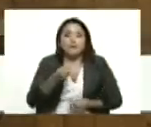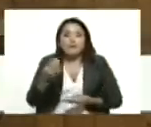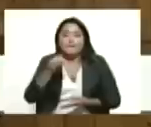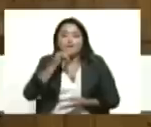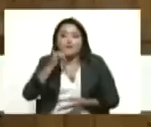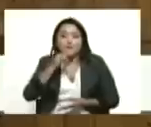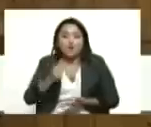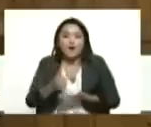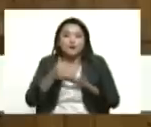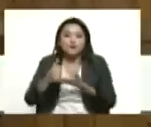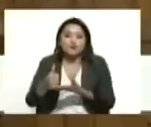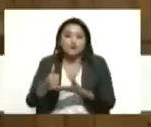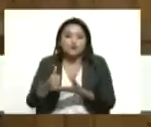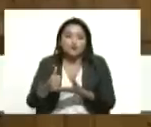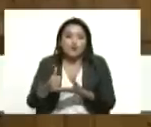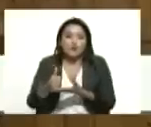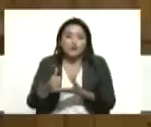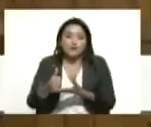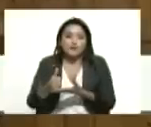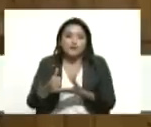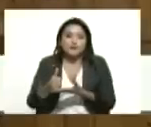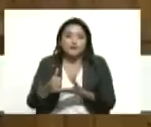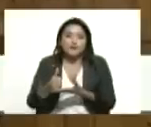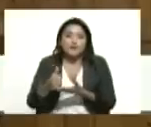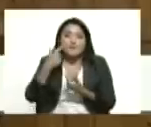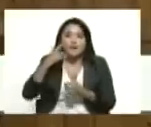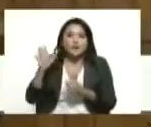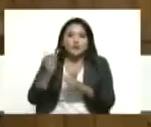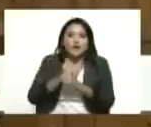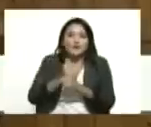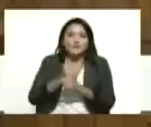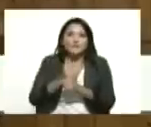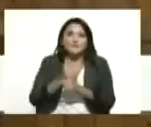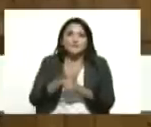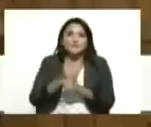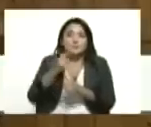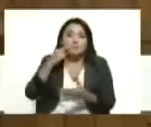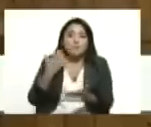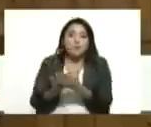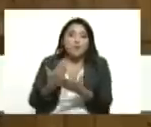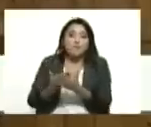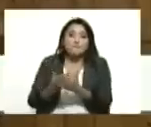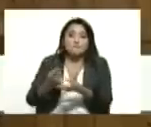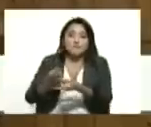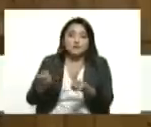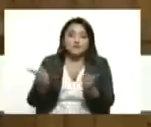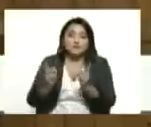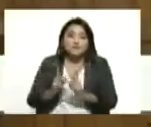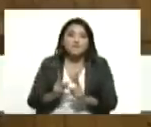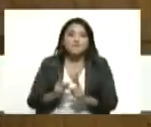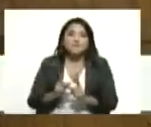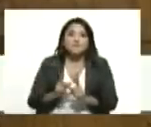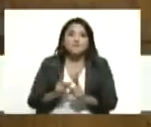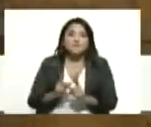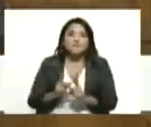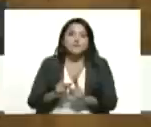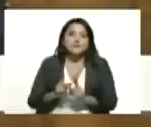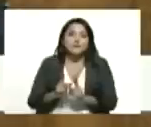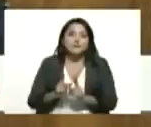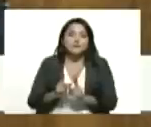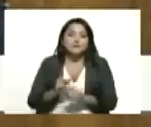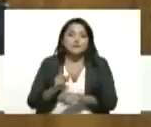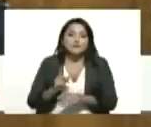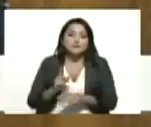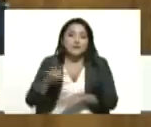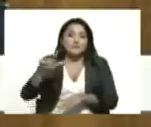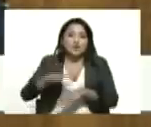contribuya de manera eficaz y determinante a la obtención de evidencias o pruebas para la declaratoria de extinción de dominio,